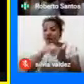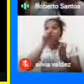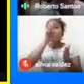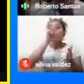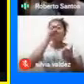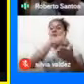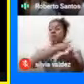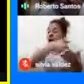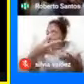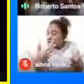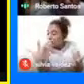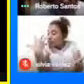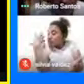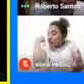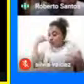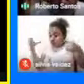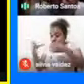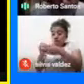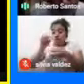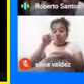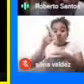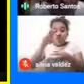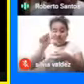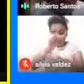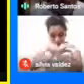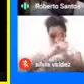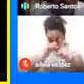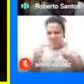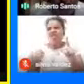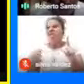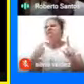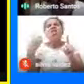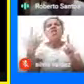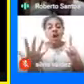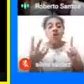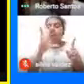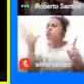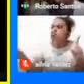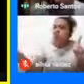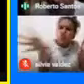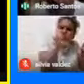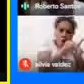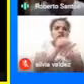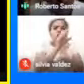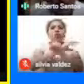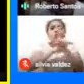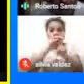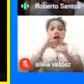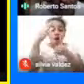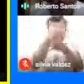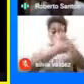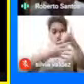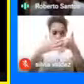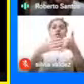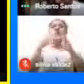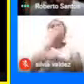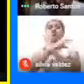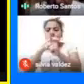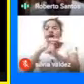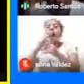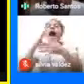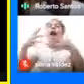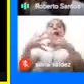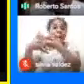antigüedad De la cultura Muisca Me estoy refiriendo A todas las culturas De Colombia Y de las culturas De América